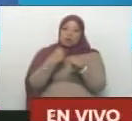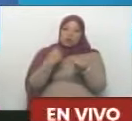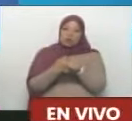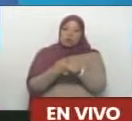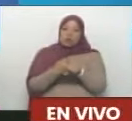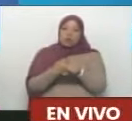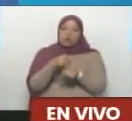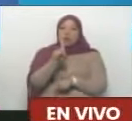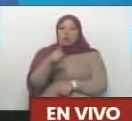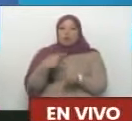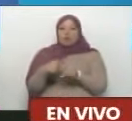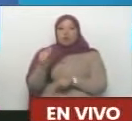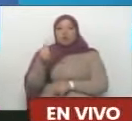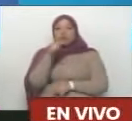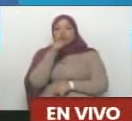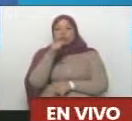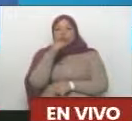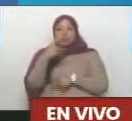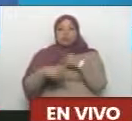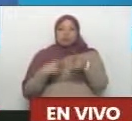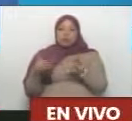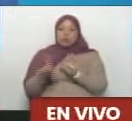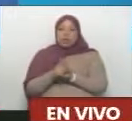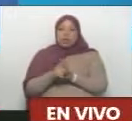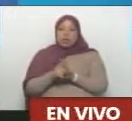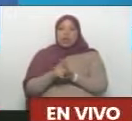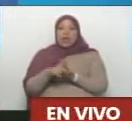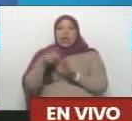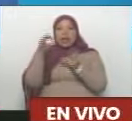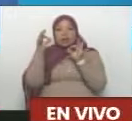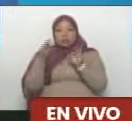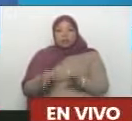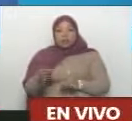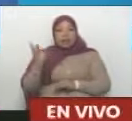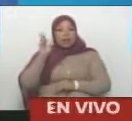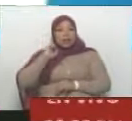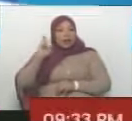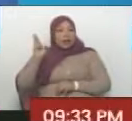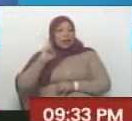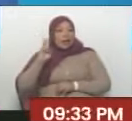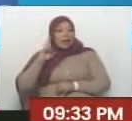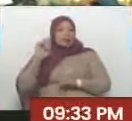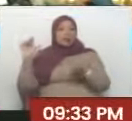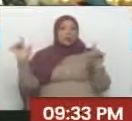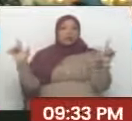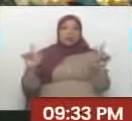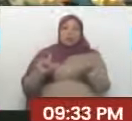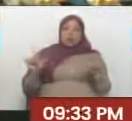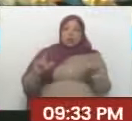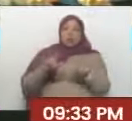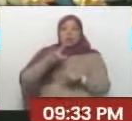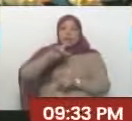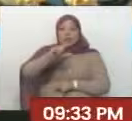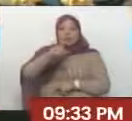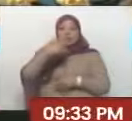al uno por uno establecido en la ley resorte para radios, televisoras y medios